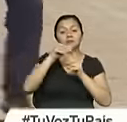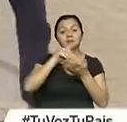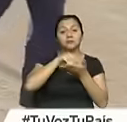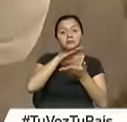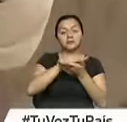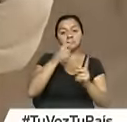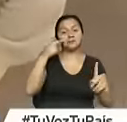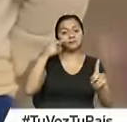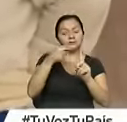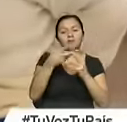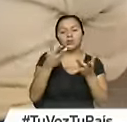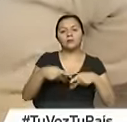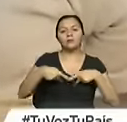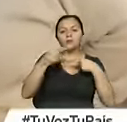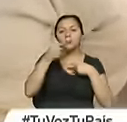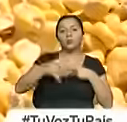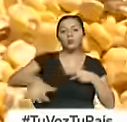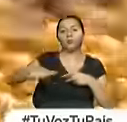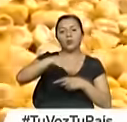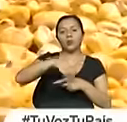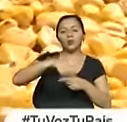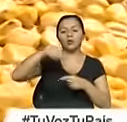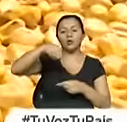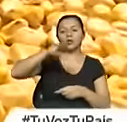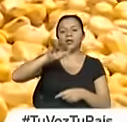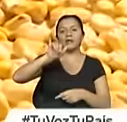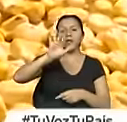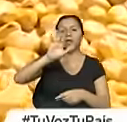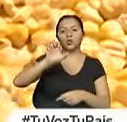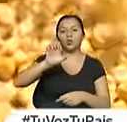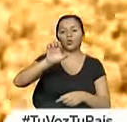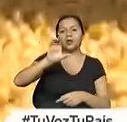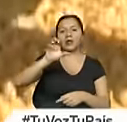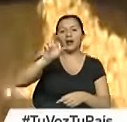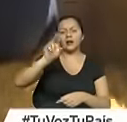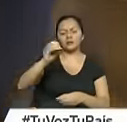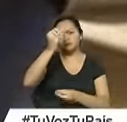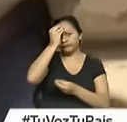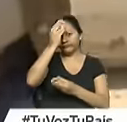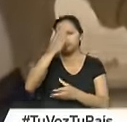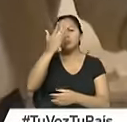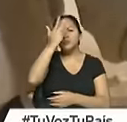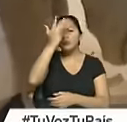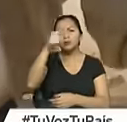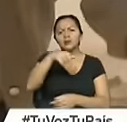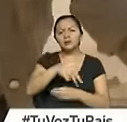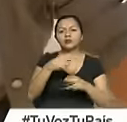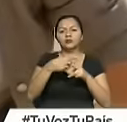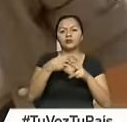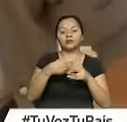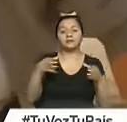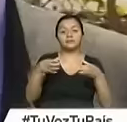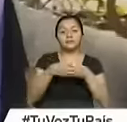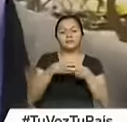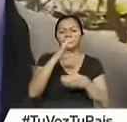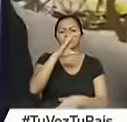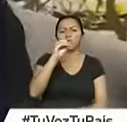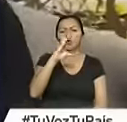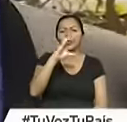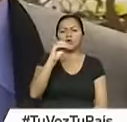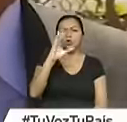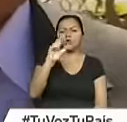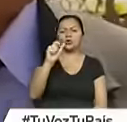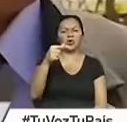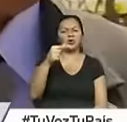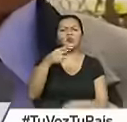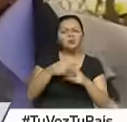viven descendientes del pueblo Quitucara. Él nos cuenta el porqué de este singular nombre, Cocotoc. Como antes